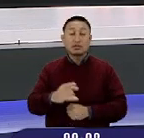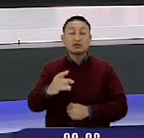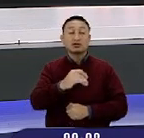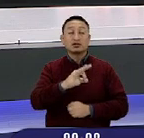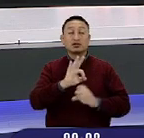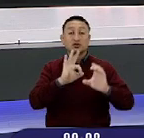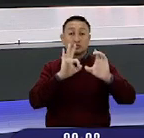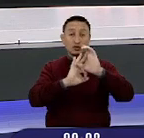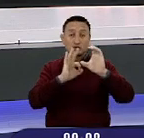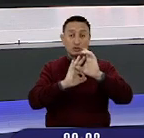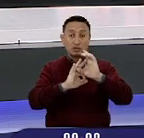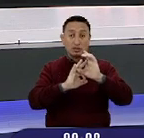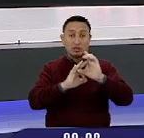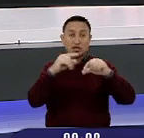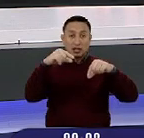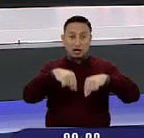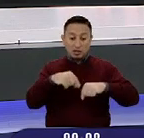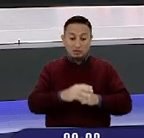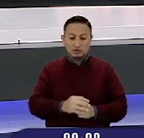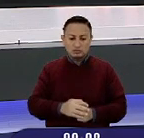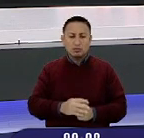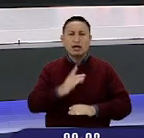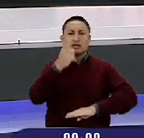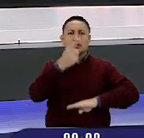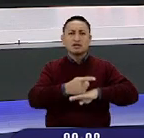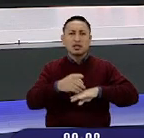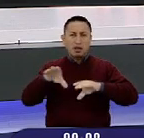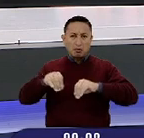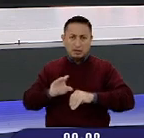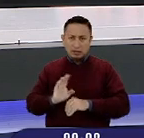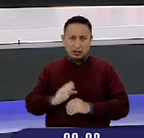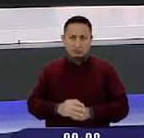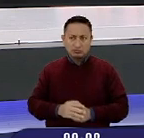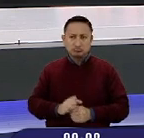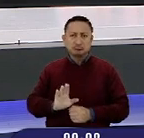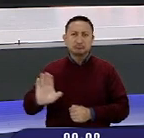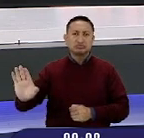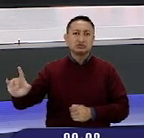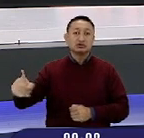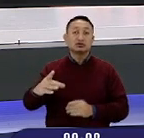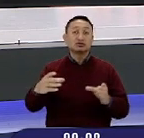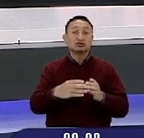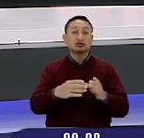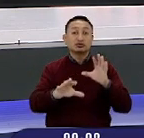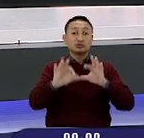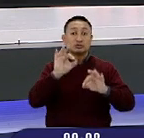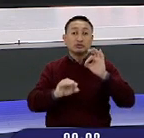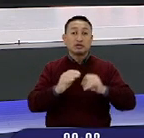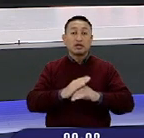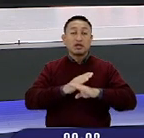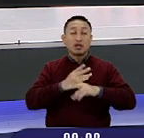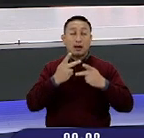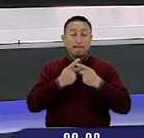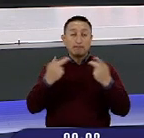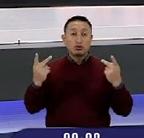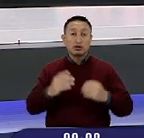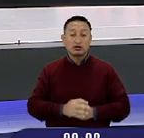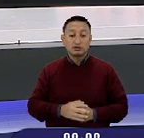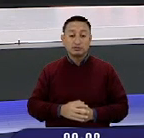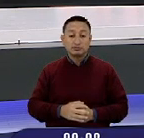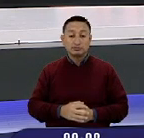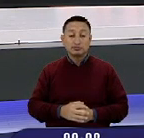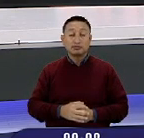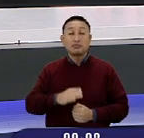de Participación Ciudadana y Control Social que no acaten la resolución de la Comisión de Selección del Defensor Público que pone a